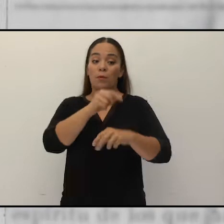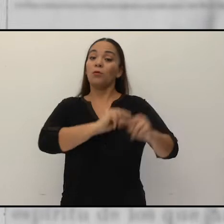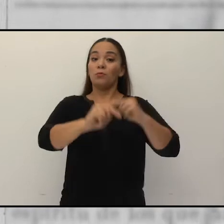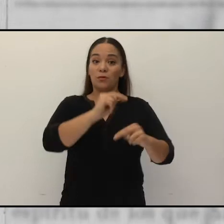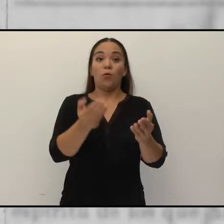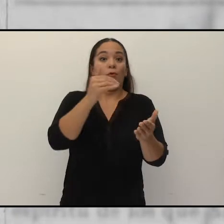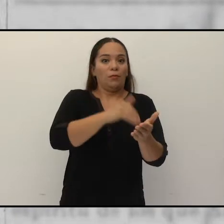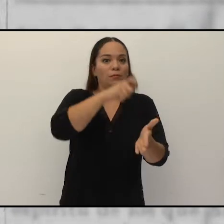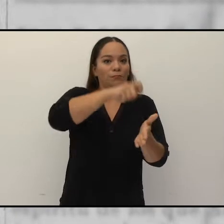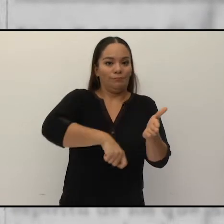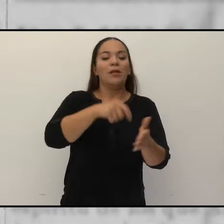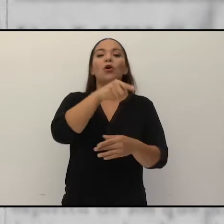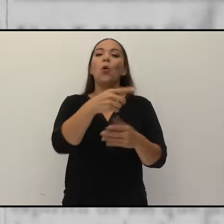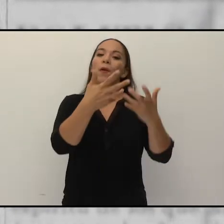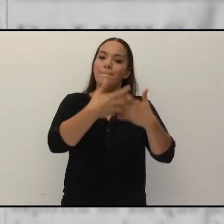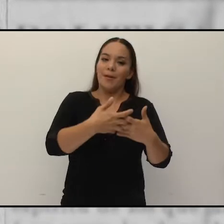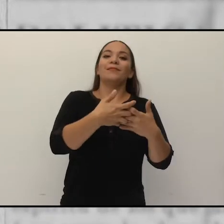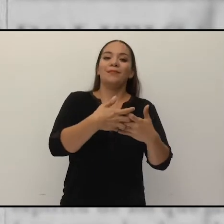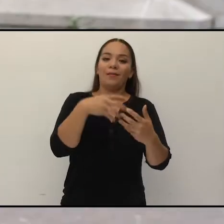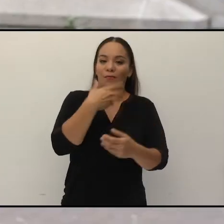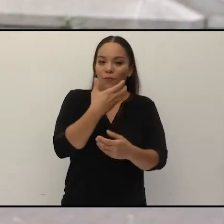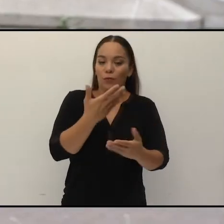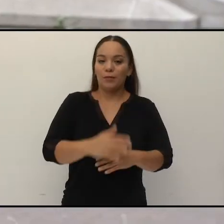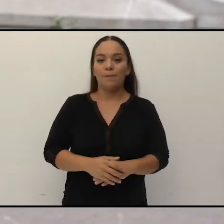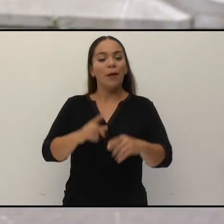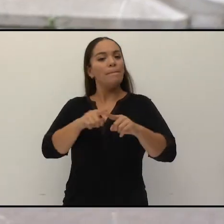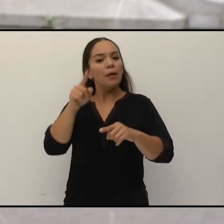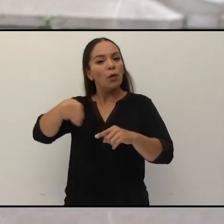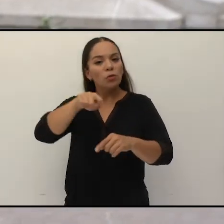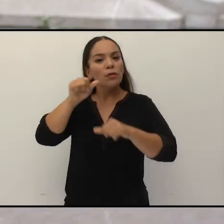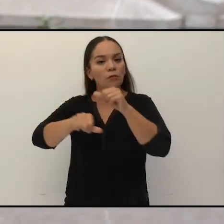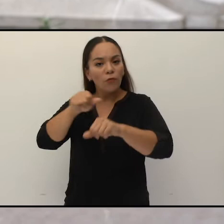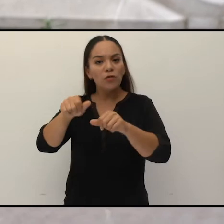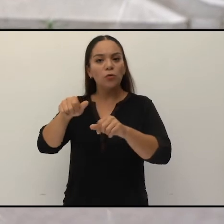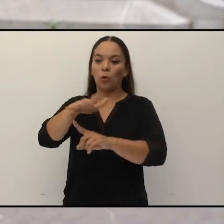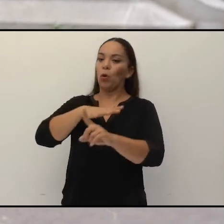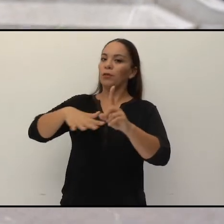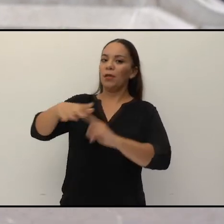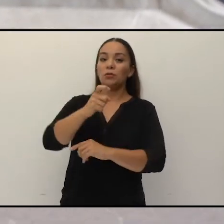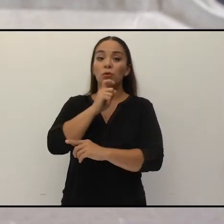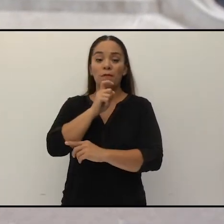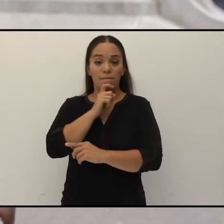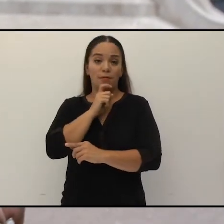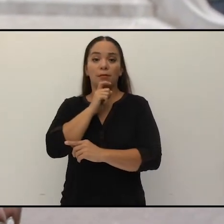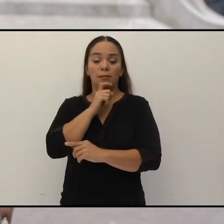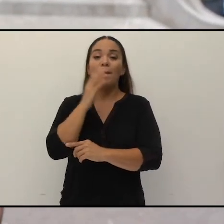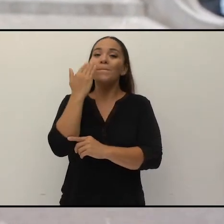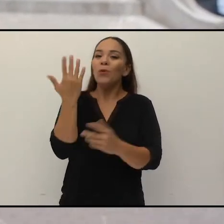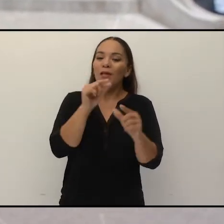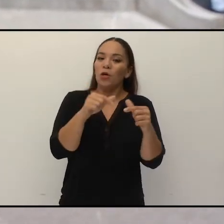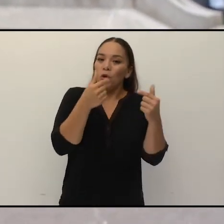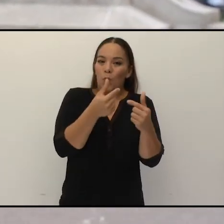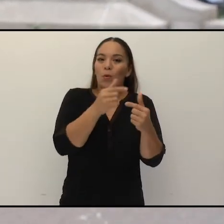la renegociación del contrato con la United Fruit Company. Pero estos esfuerzos se daban en un contexto difícil. Las